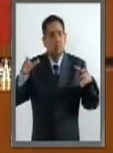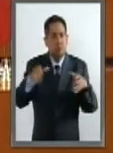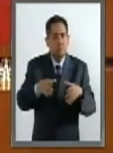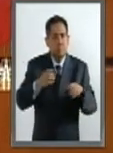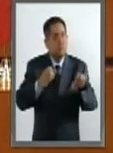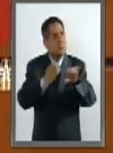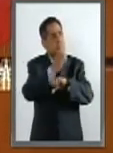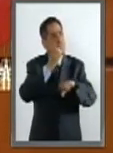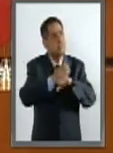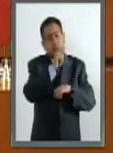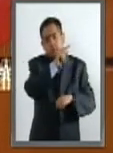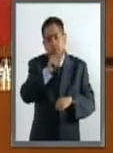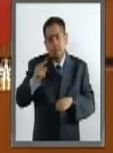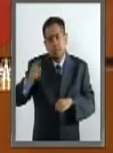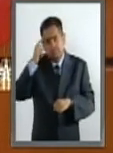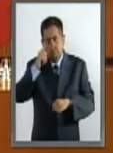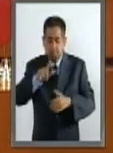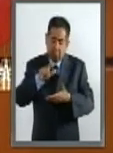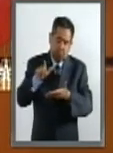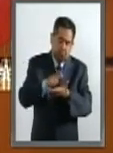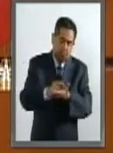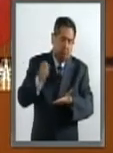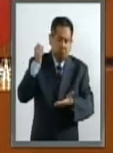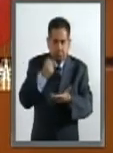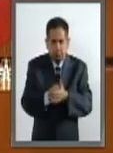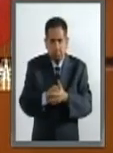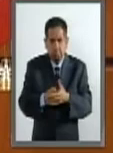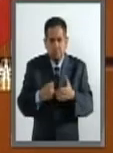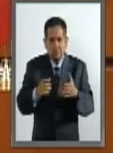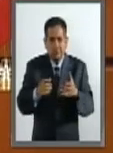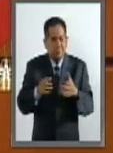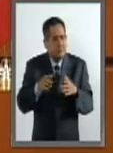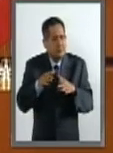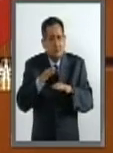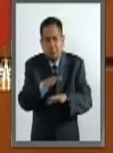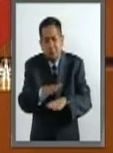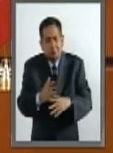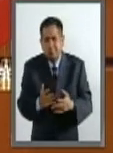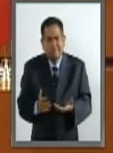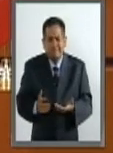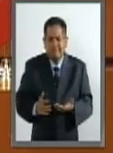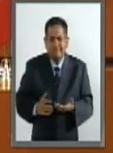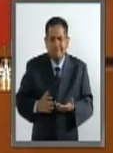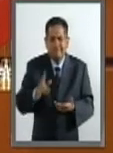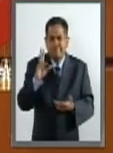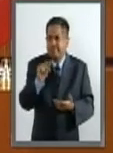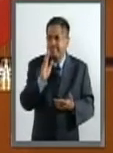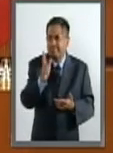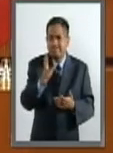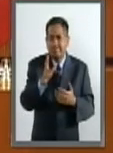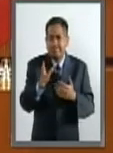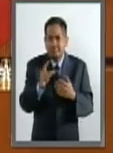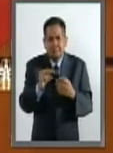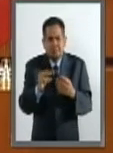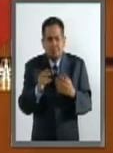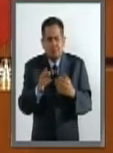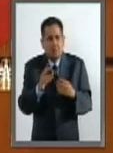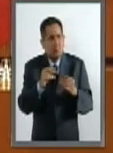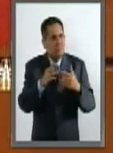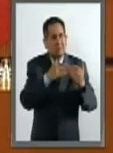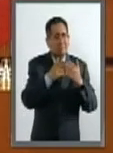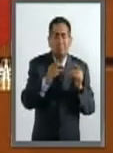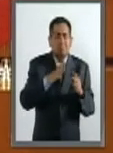congresos locales a legislar en cuestiones que incluso se han puesto de moda, pero que no tienen ningún